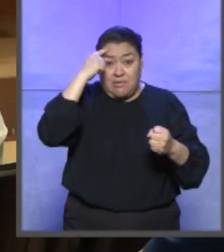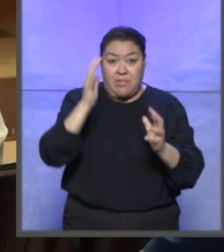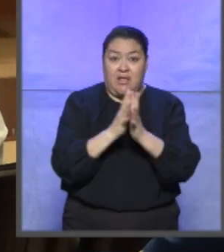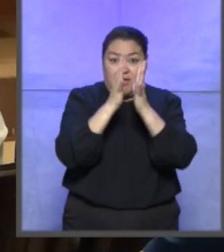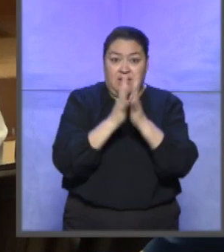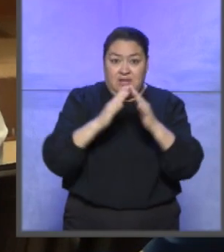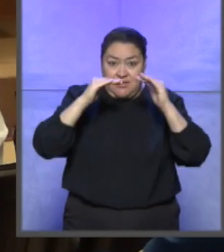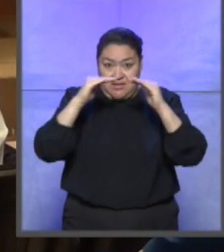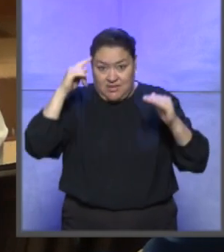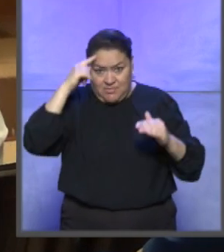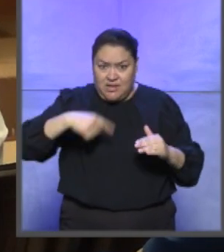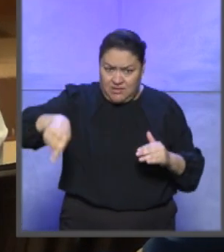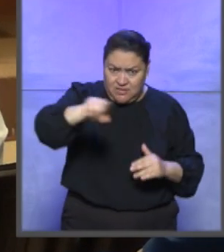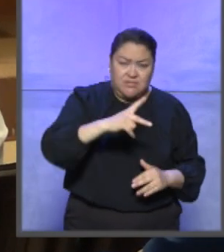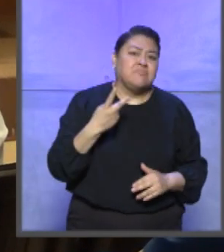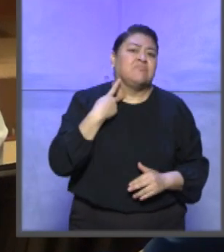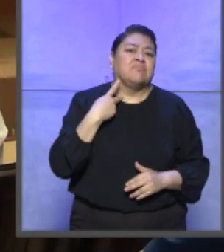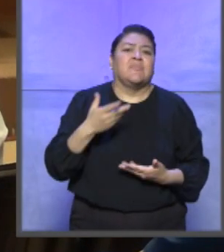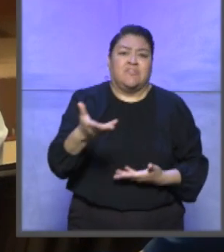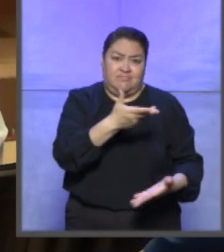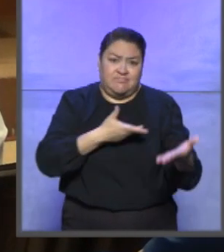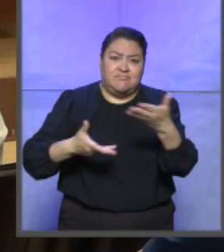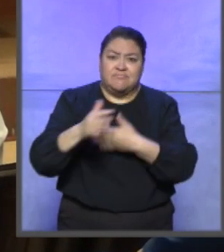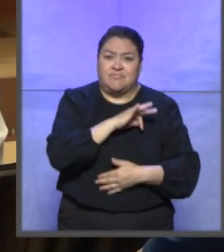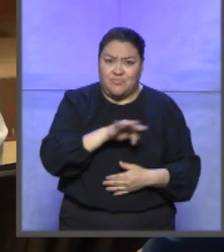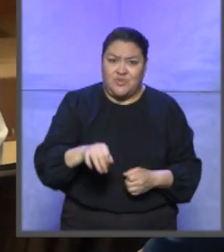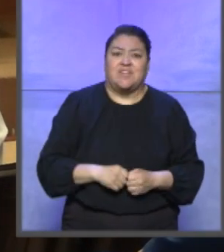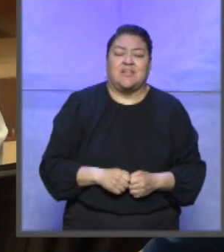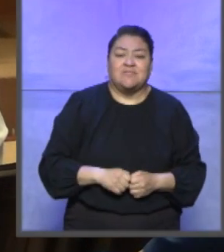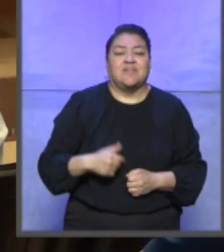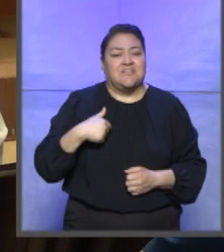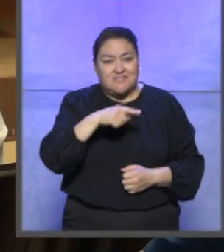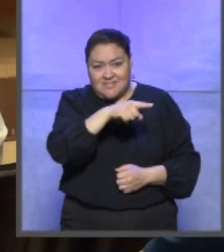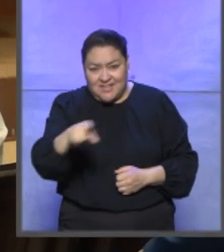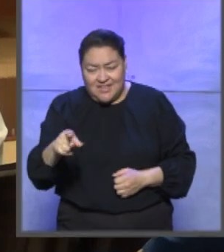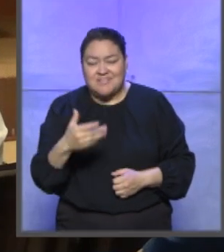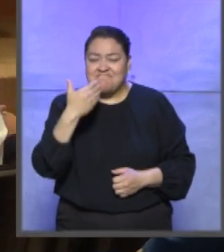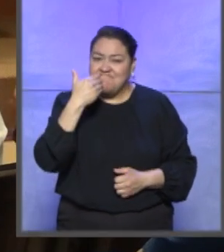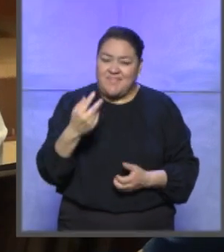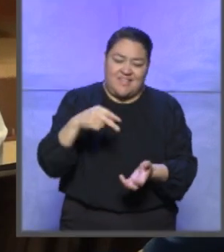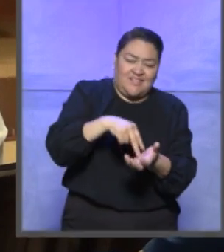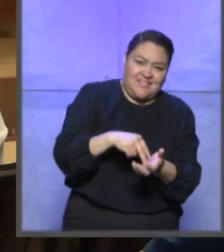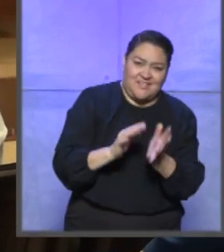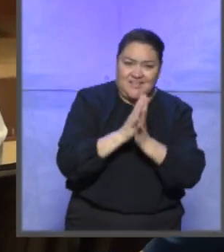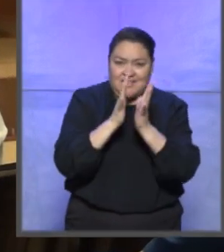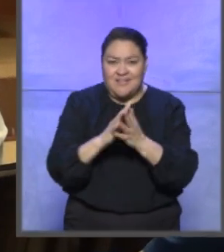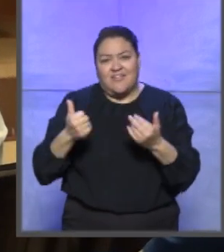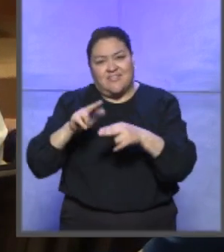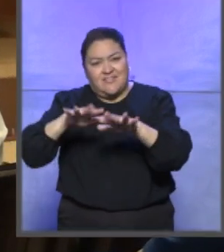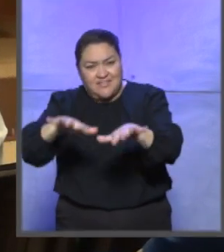democracia y renueven las ideas políticas. Sin más, deseo para todos ustedes,